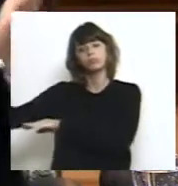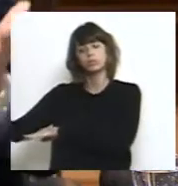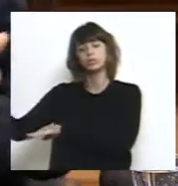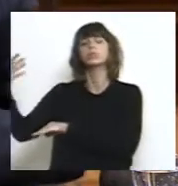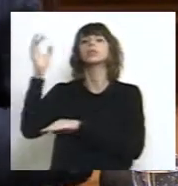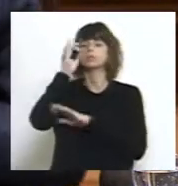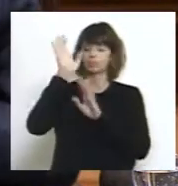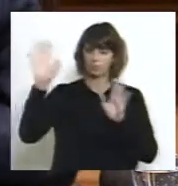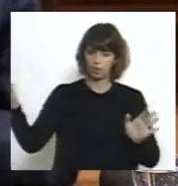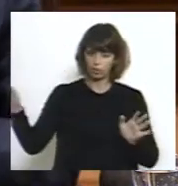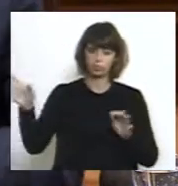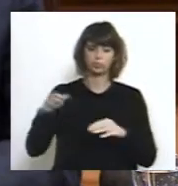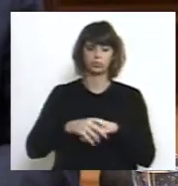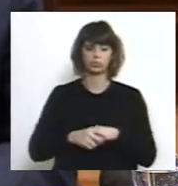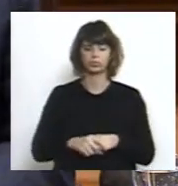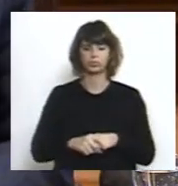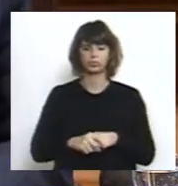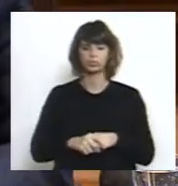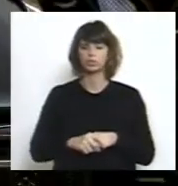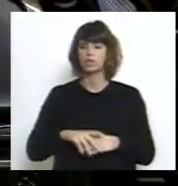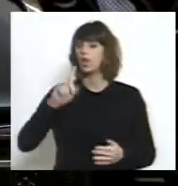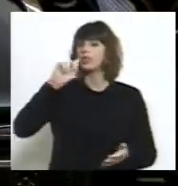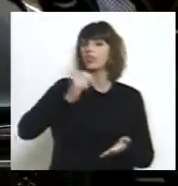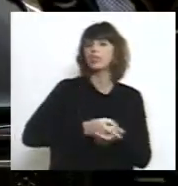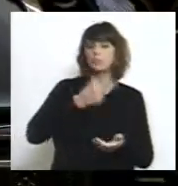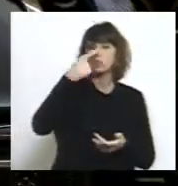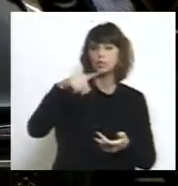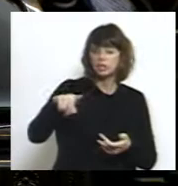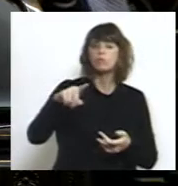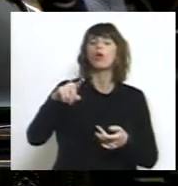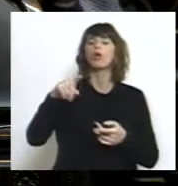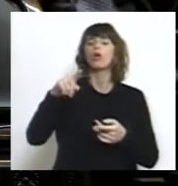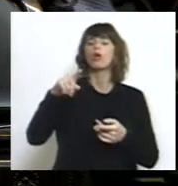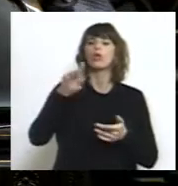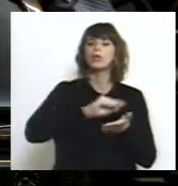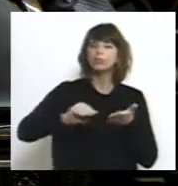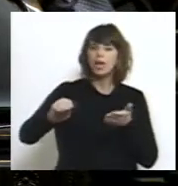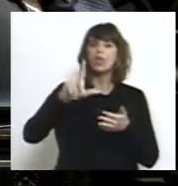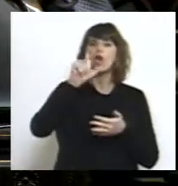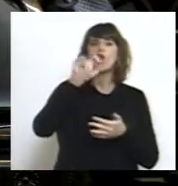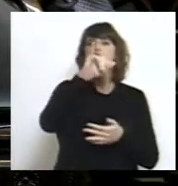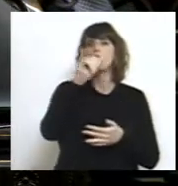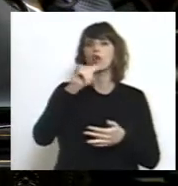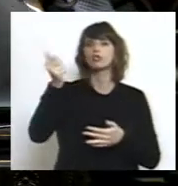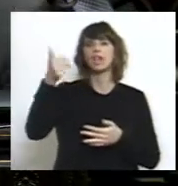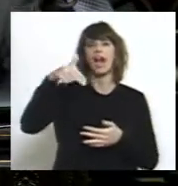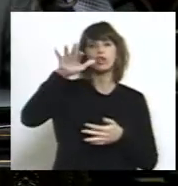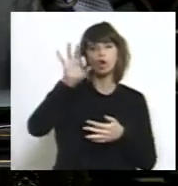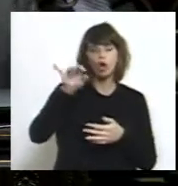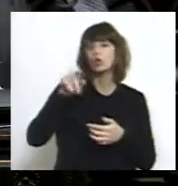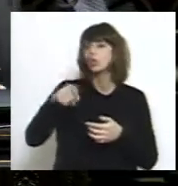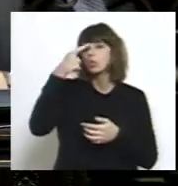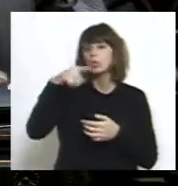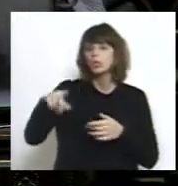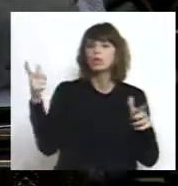último dictamen. Cuando termine de hablar el diputado Claudio Lozano, que es el último dictamen por